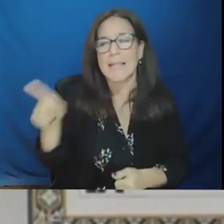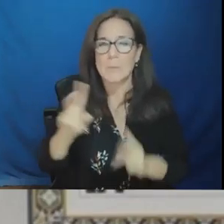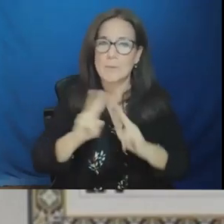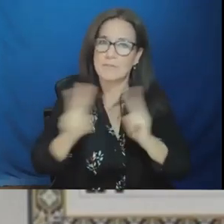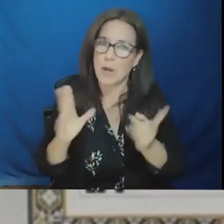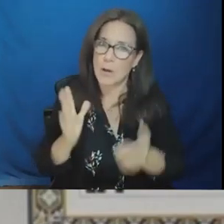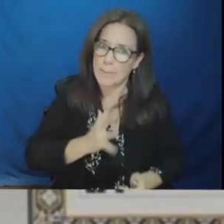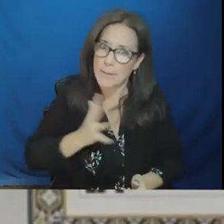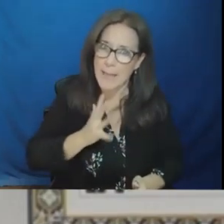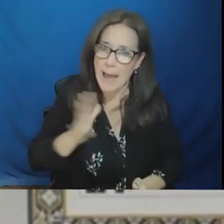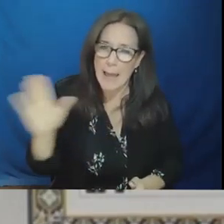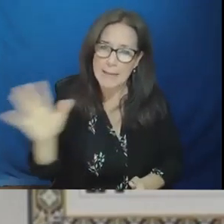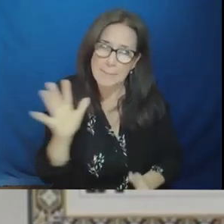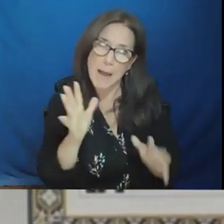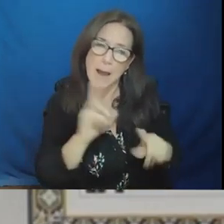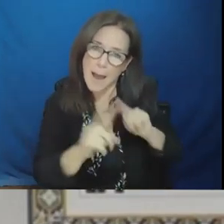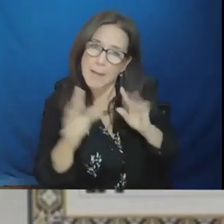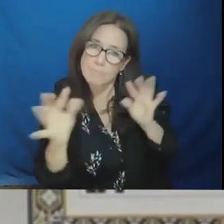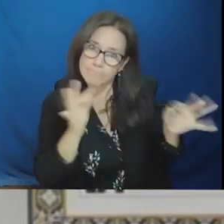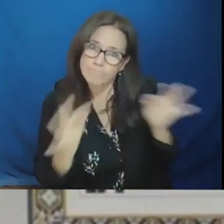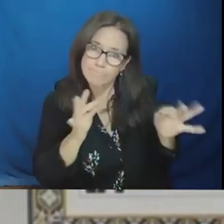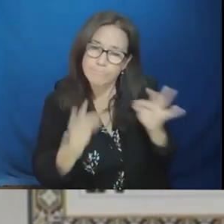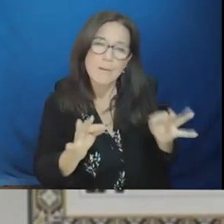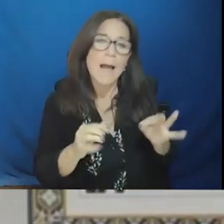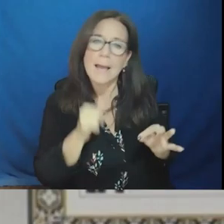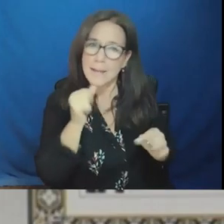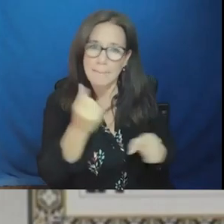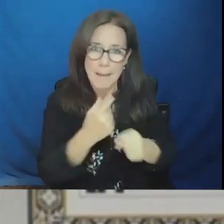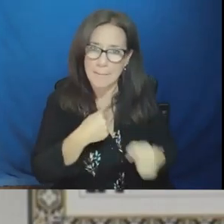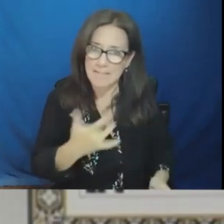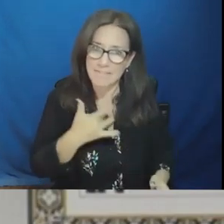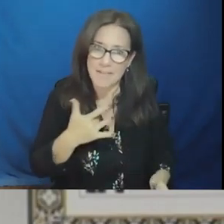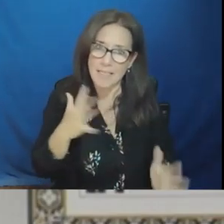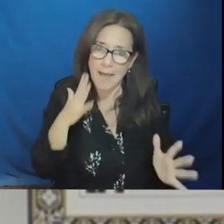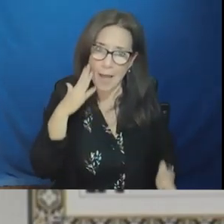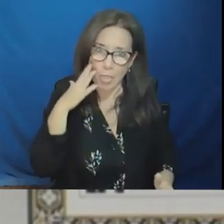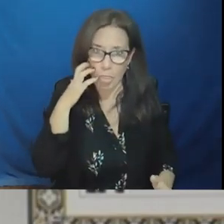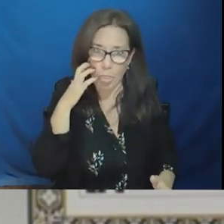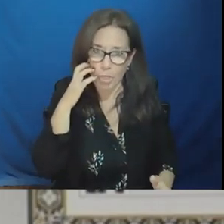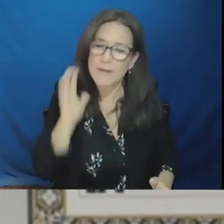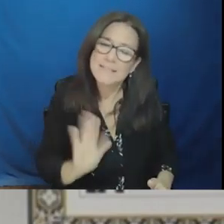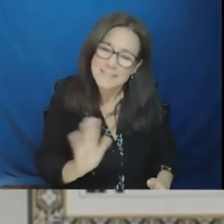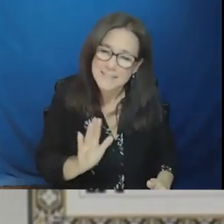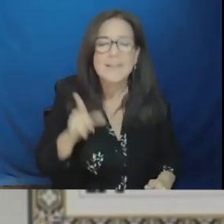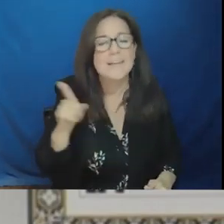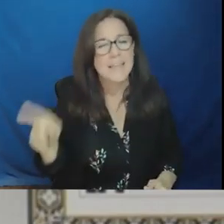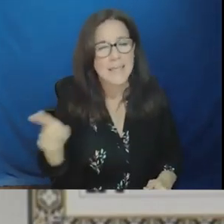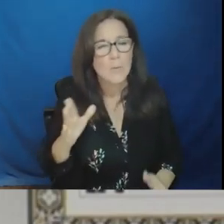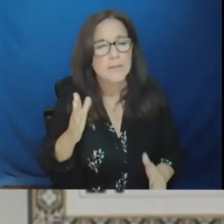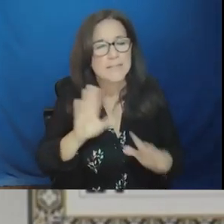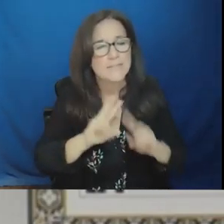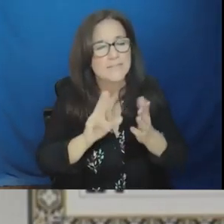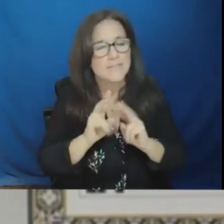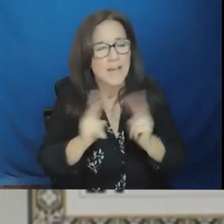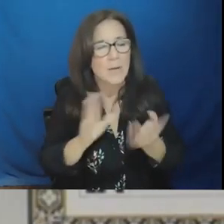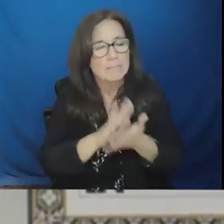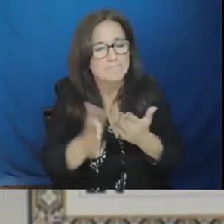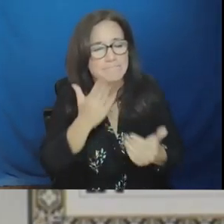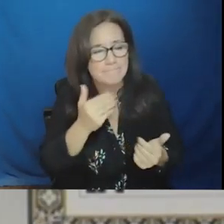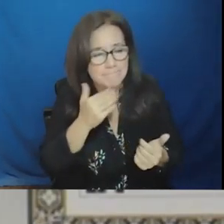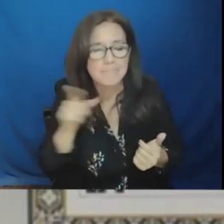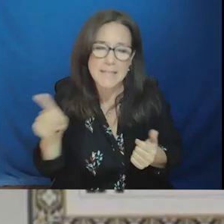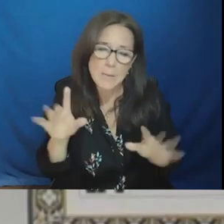yo estaba una vez buscando una tecla y él muy amablemente me dijo que esa tecla no existía en